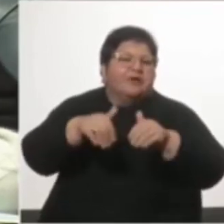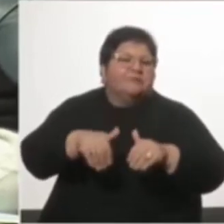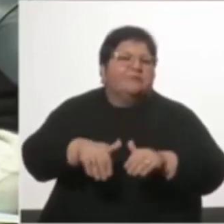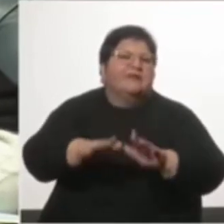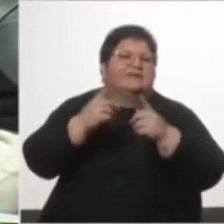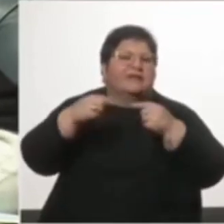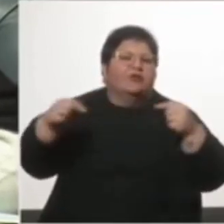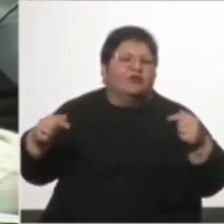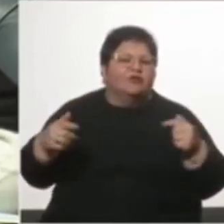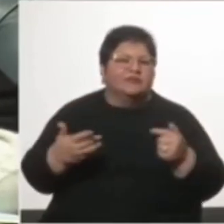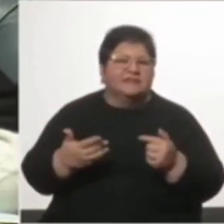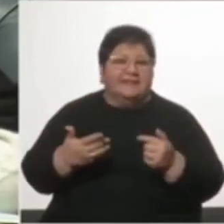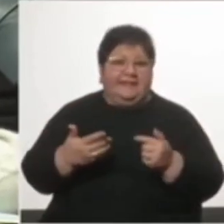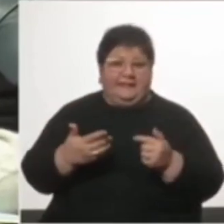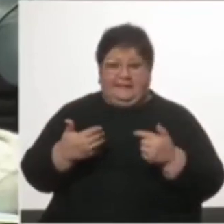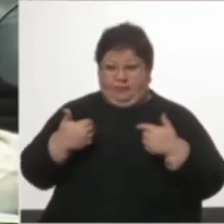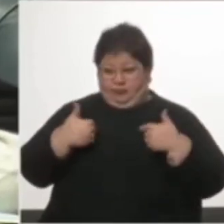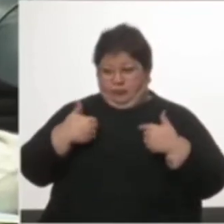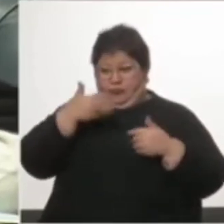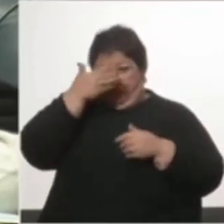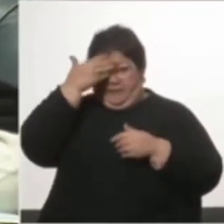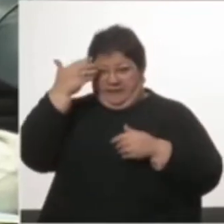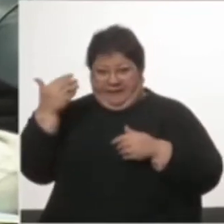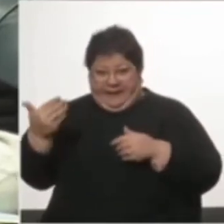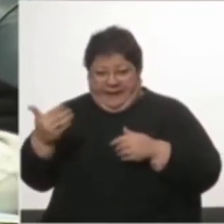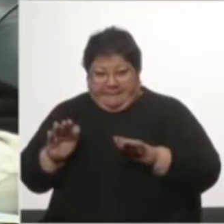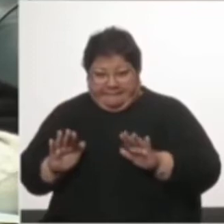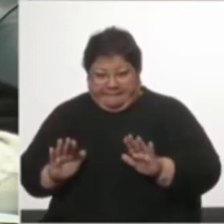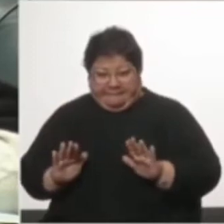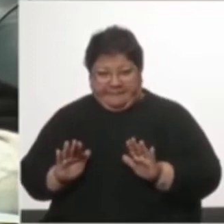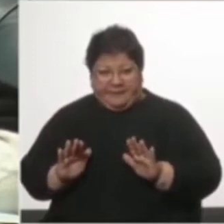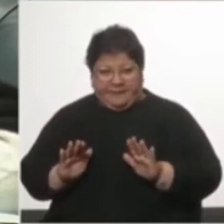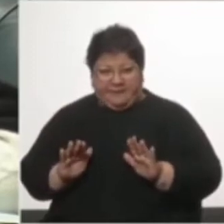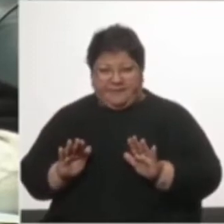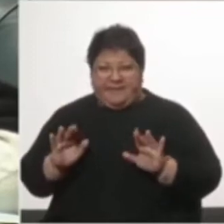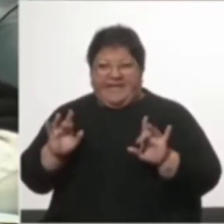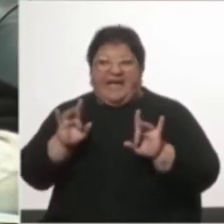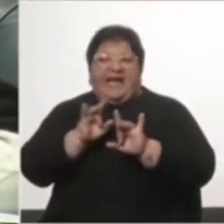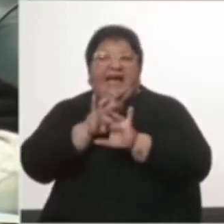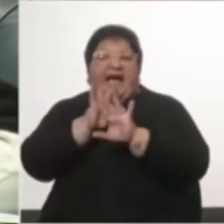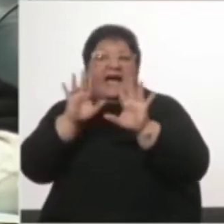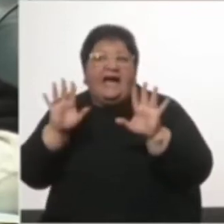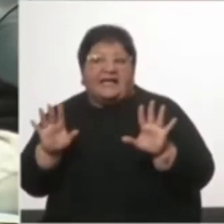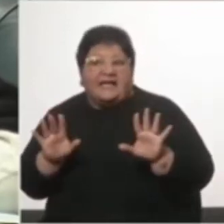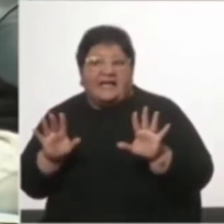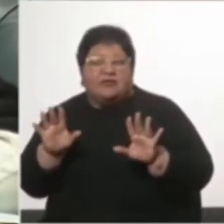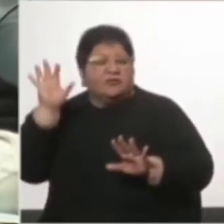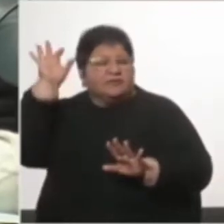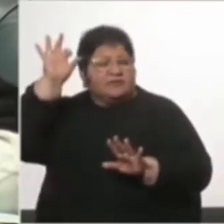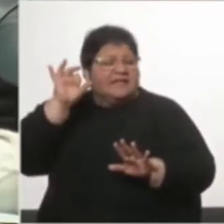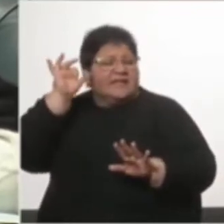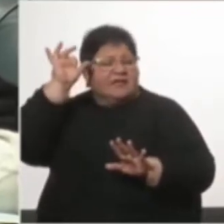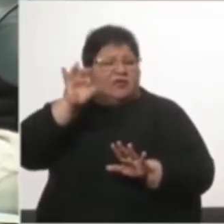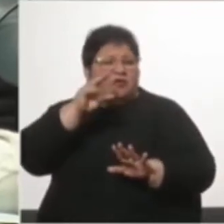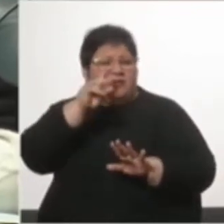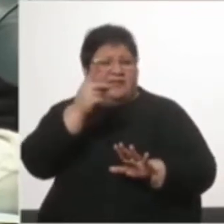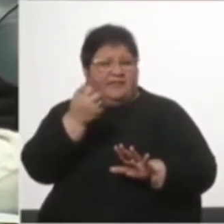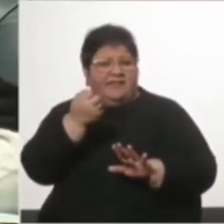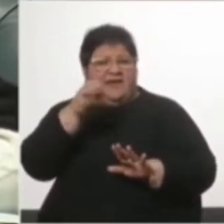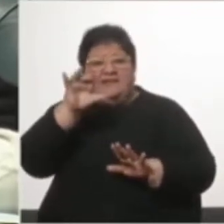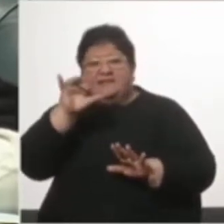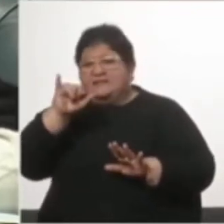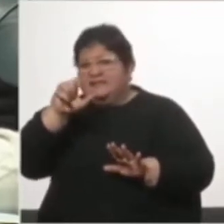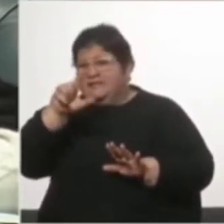fuerza política que representamos, el Frente Amplio, que le aclaro porque no sé de dónde saca el senador Da Silva algunos nombres,